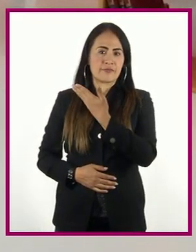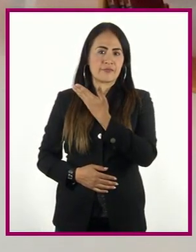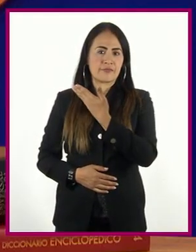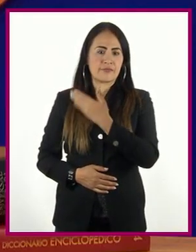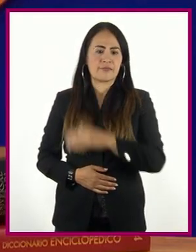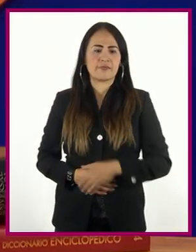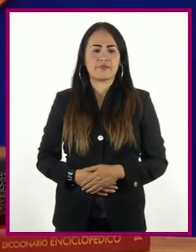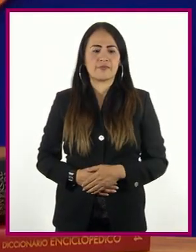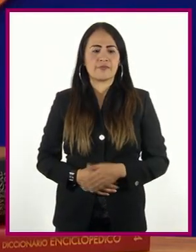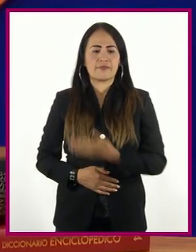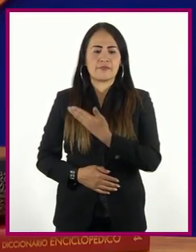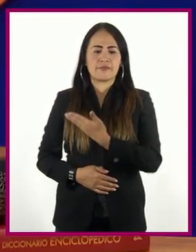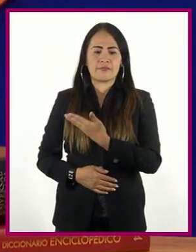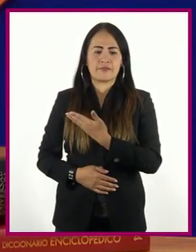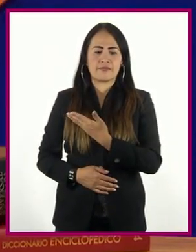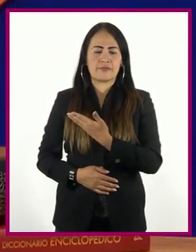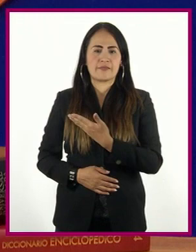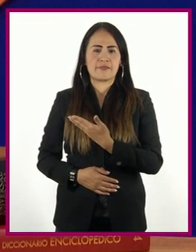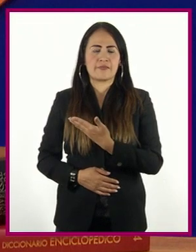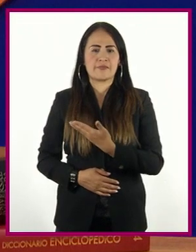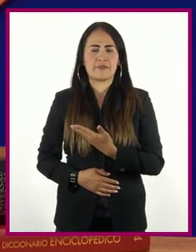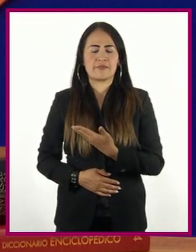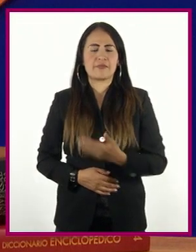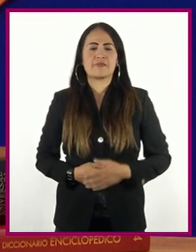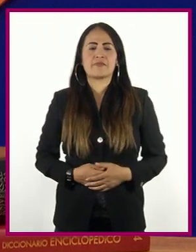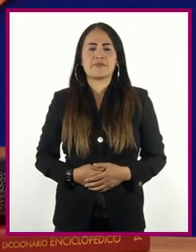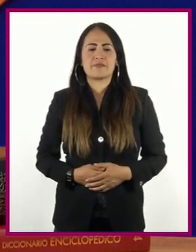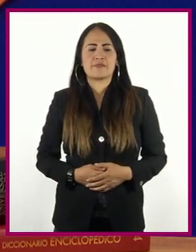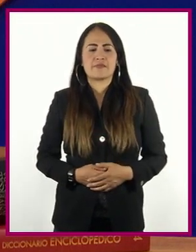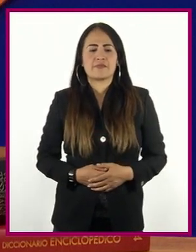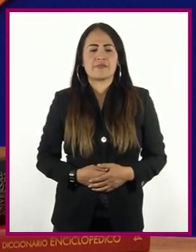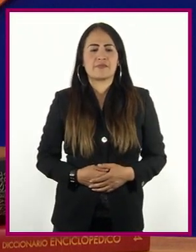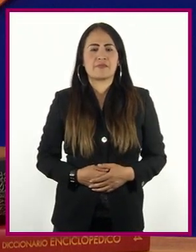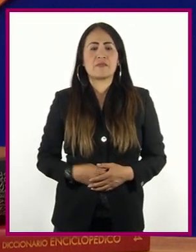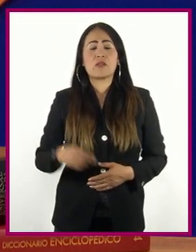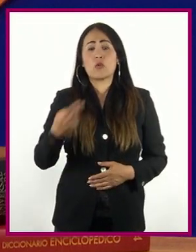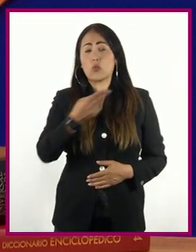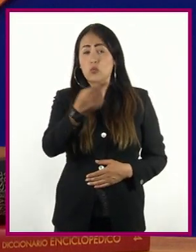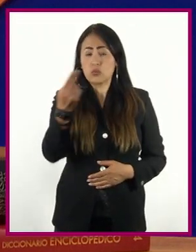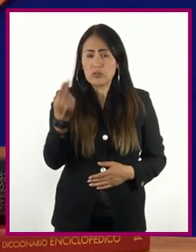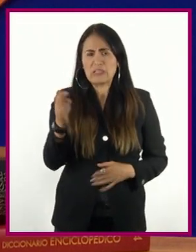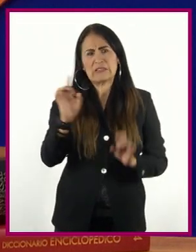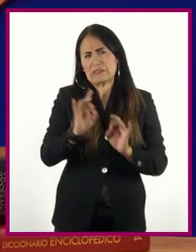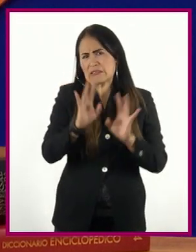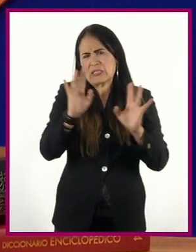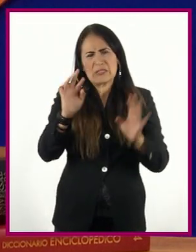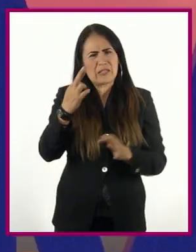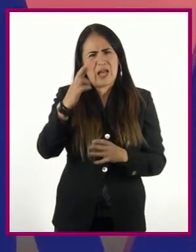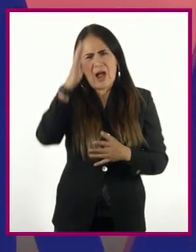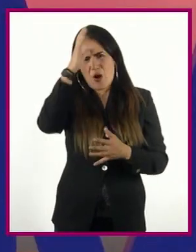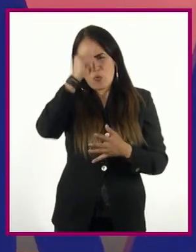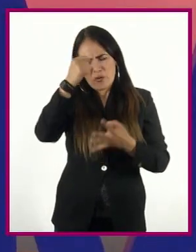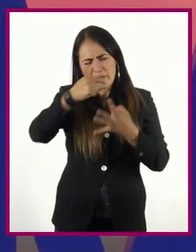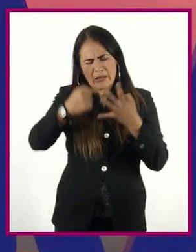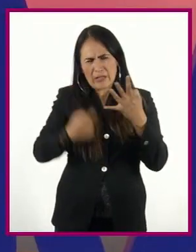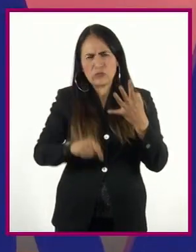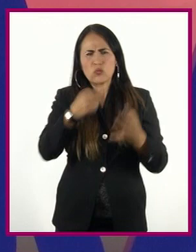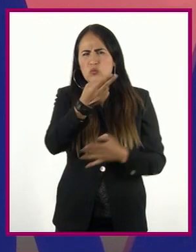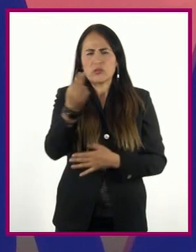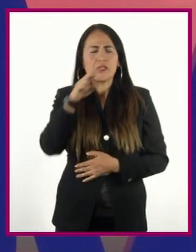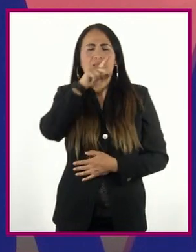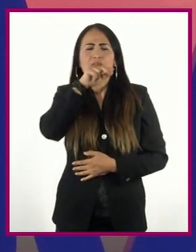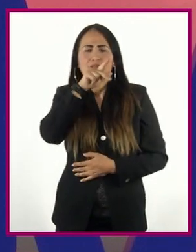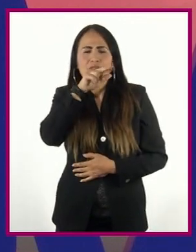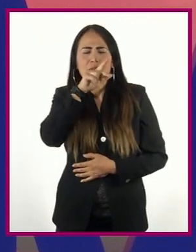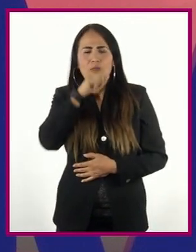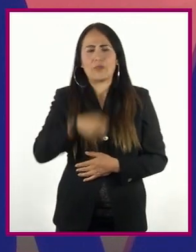finalidad? ¿Cuáles son los pasos que se siguen para hacer una? Si de momento no recuerdan algún aspecto, no se preocupen,